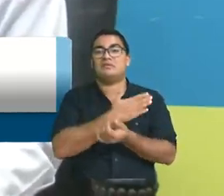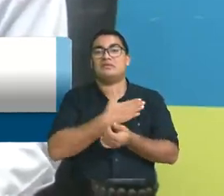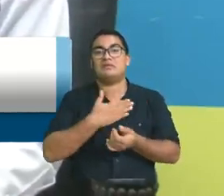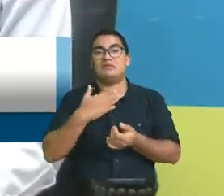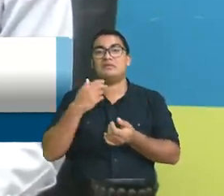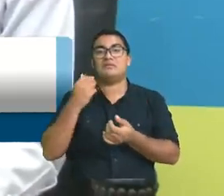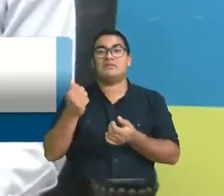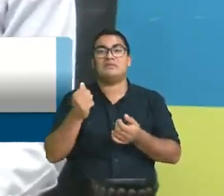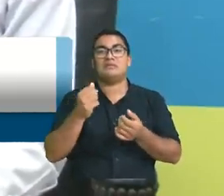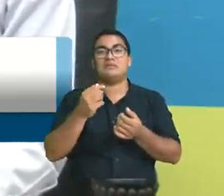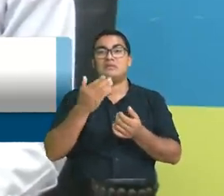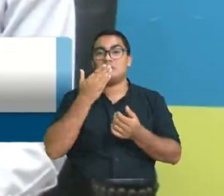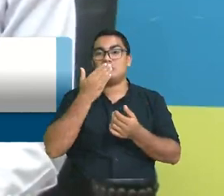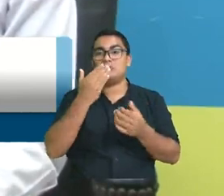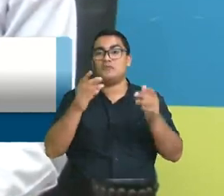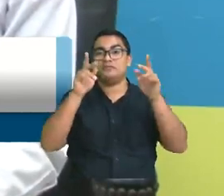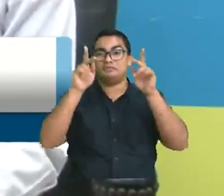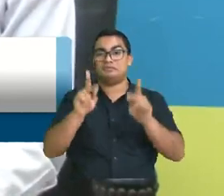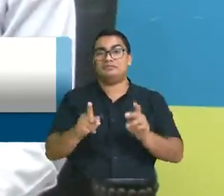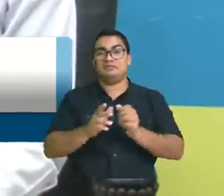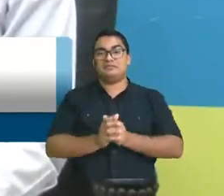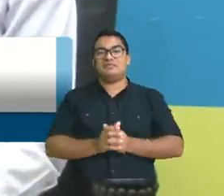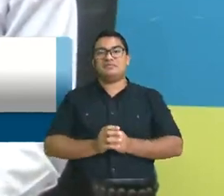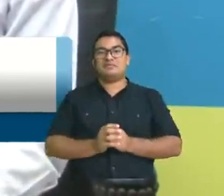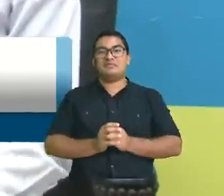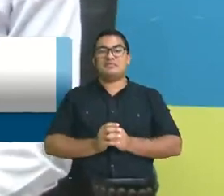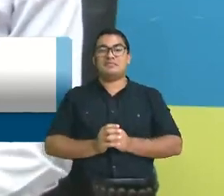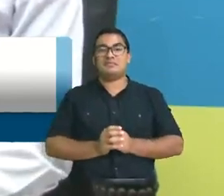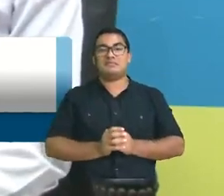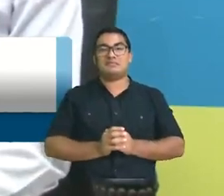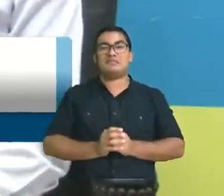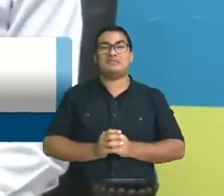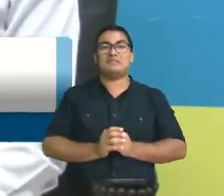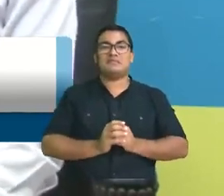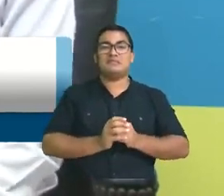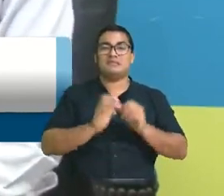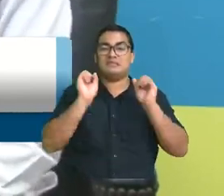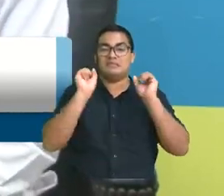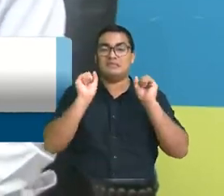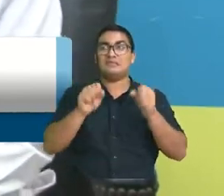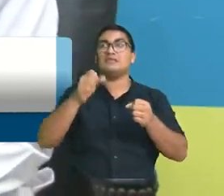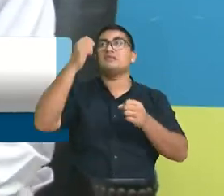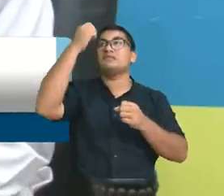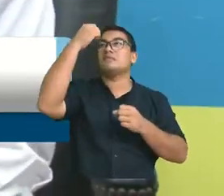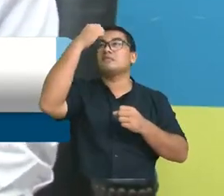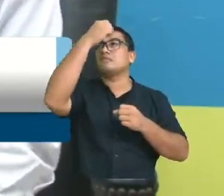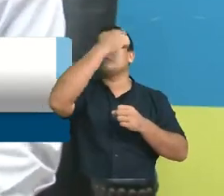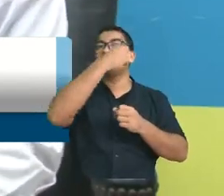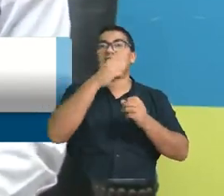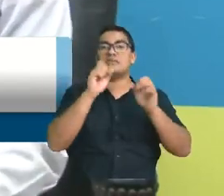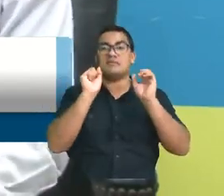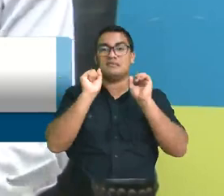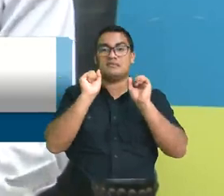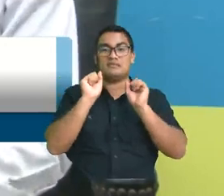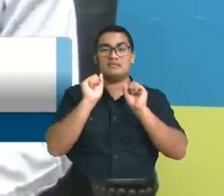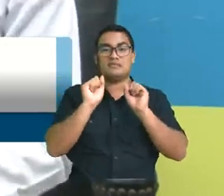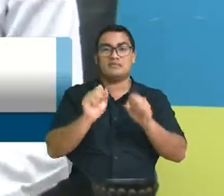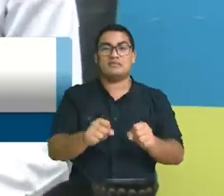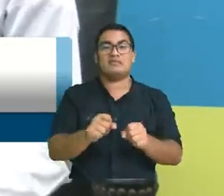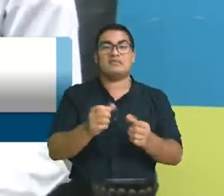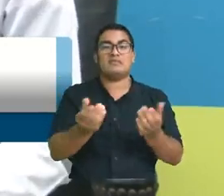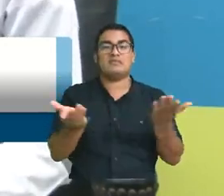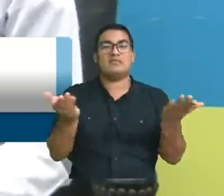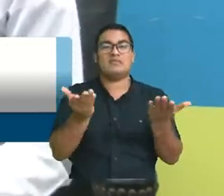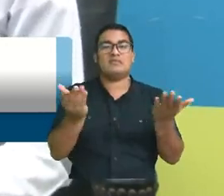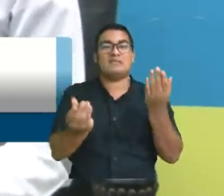más tolerados para el paciente. Sí. ¿En qué intervalo se pueden utilizar las lágrimas artificiales? Se pueden utilizar dependiendo